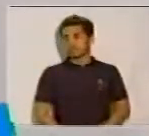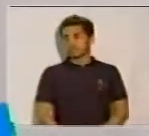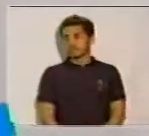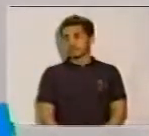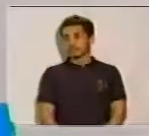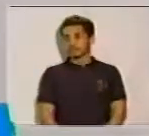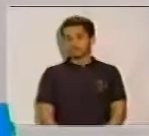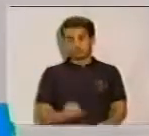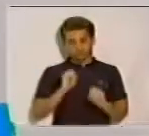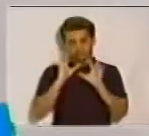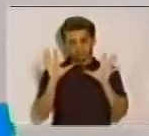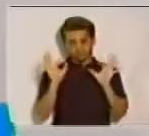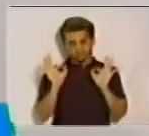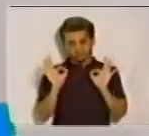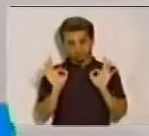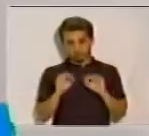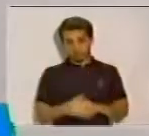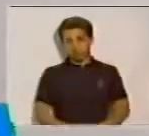¿Estamos claros?